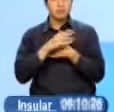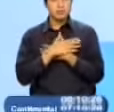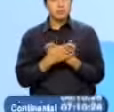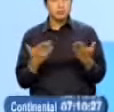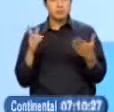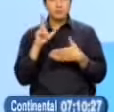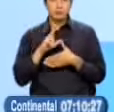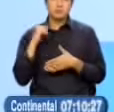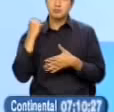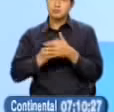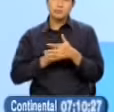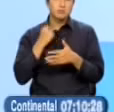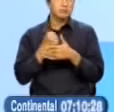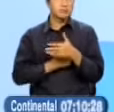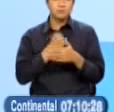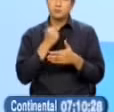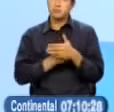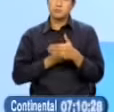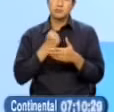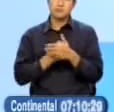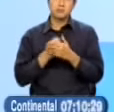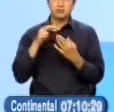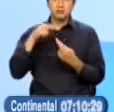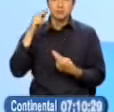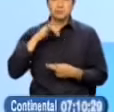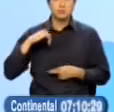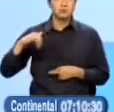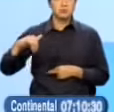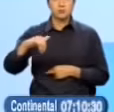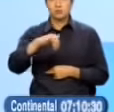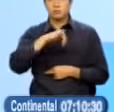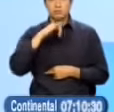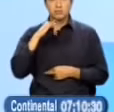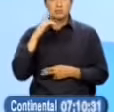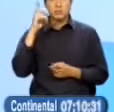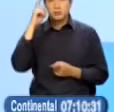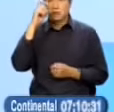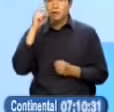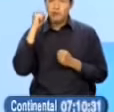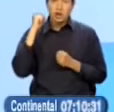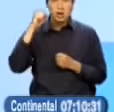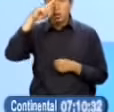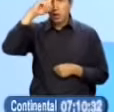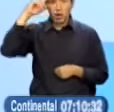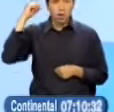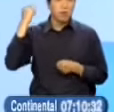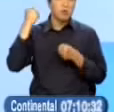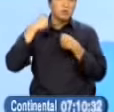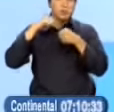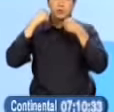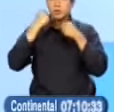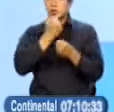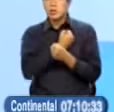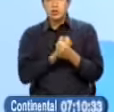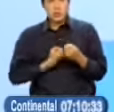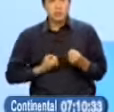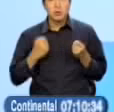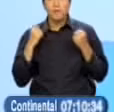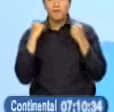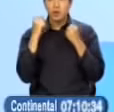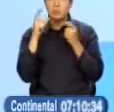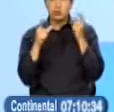luchado por tener una región democrática nos ha costado mucho sudor mucho esfuerzo mucho sacrificio nos ha costado